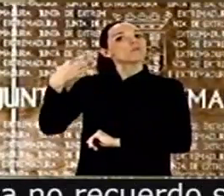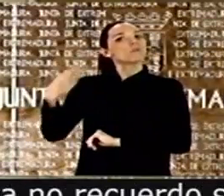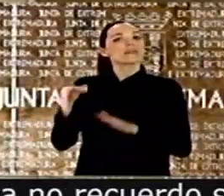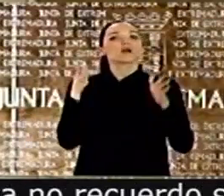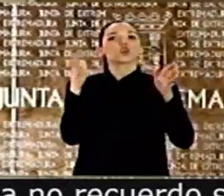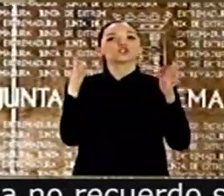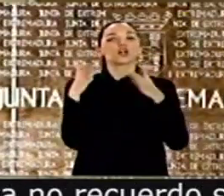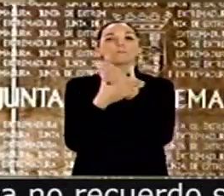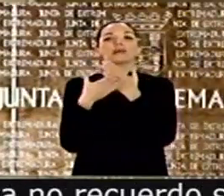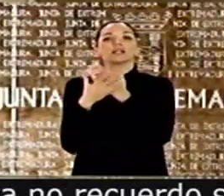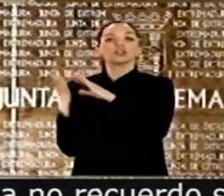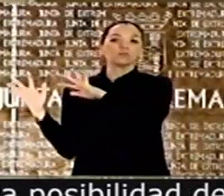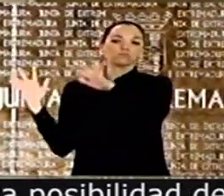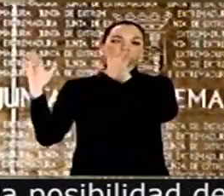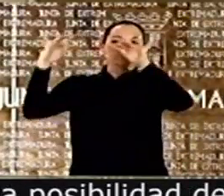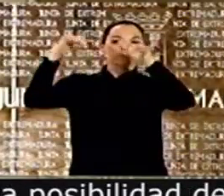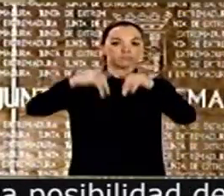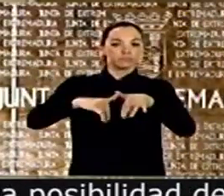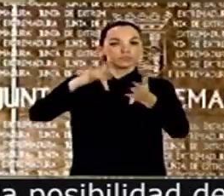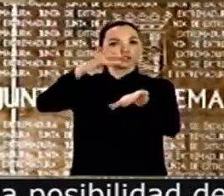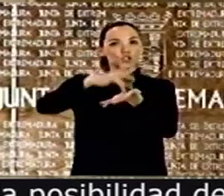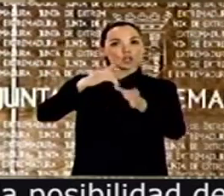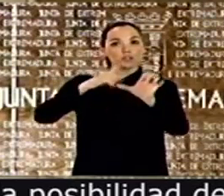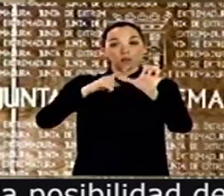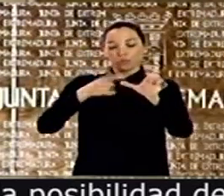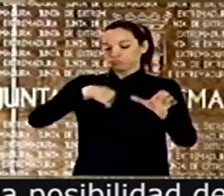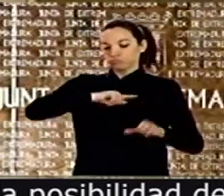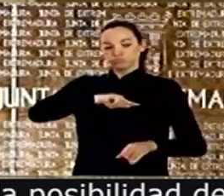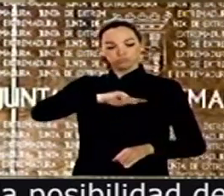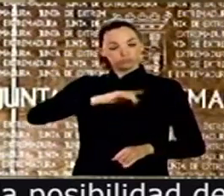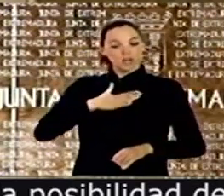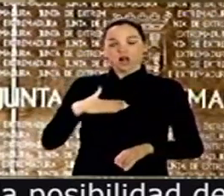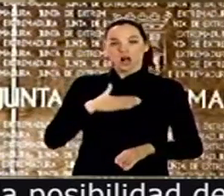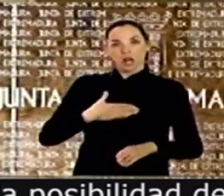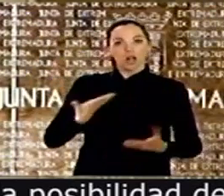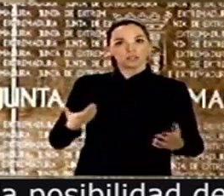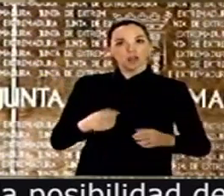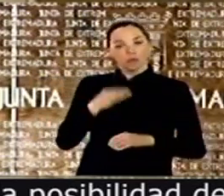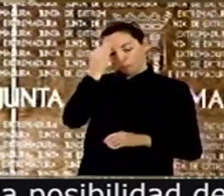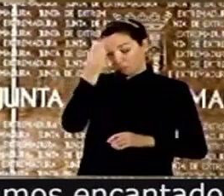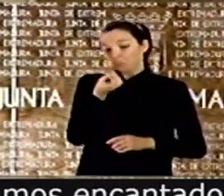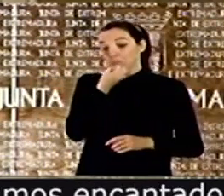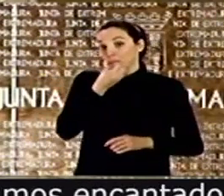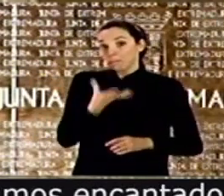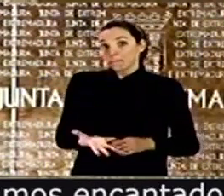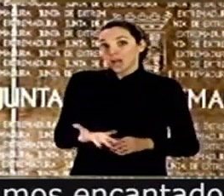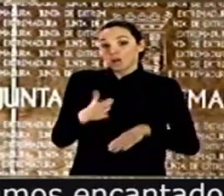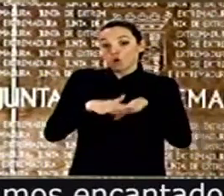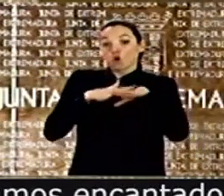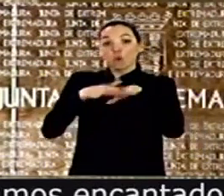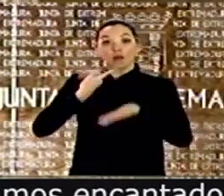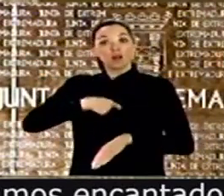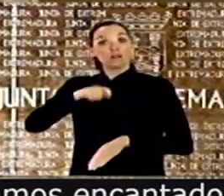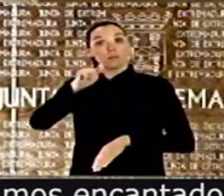Ministros aquí y nosotros estamos encantados de que nos parece que está bien que el Gobierno de